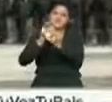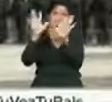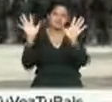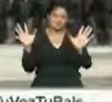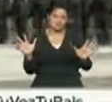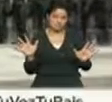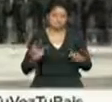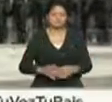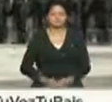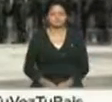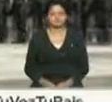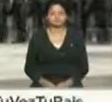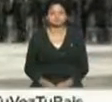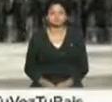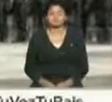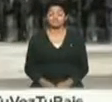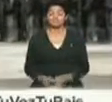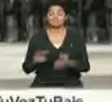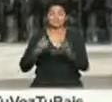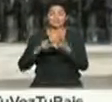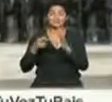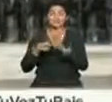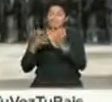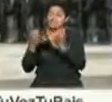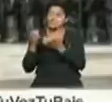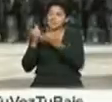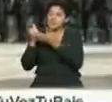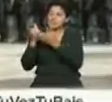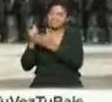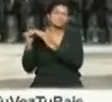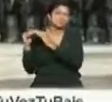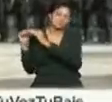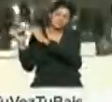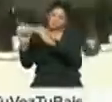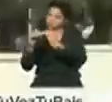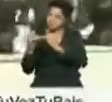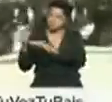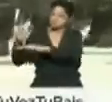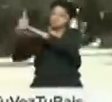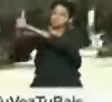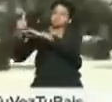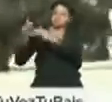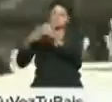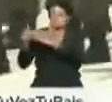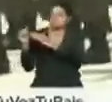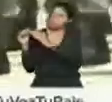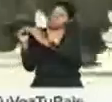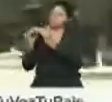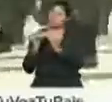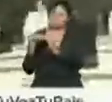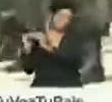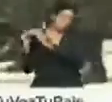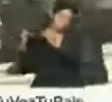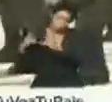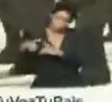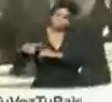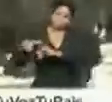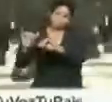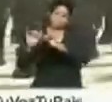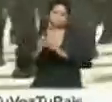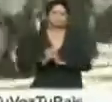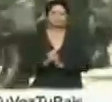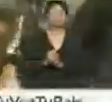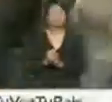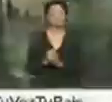esta normativa se prevé equiparar beneficios para todos los rangos y asegurar que el sistema sea sostenible en el tiempo. Quienes ahora